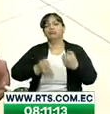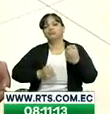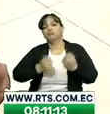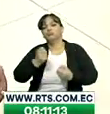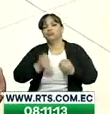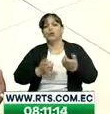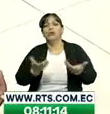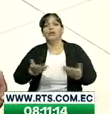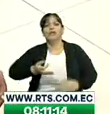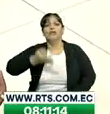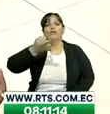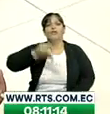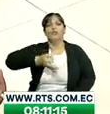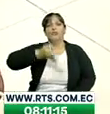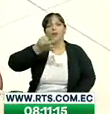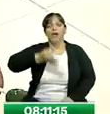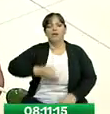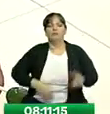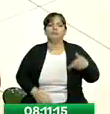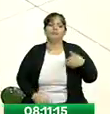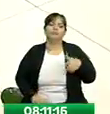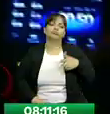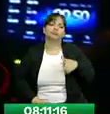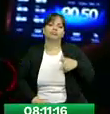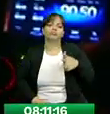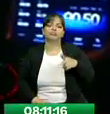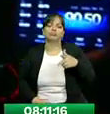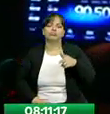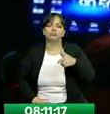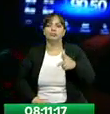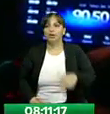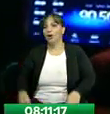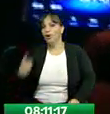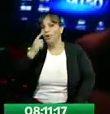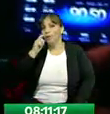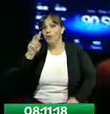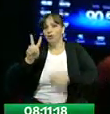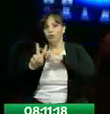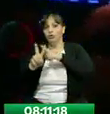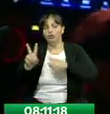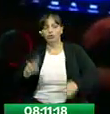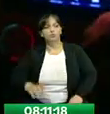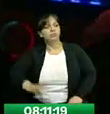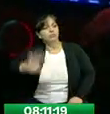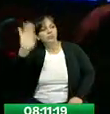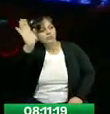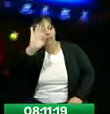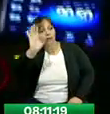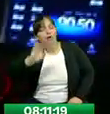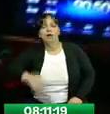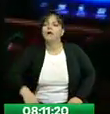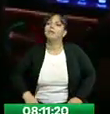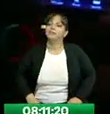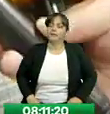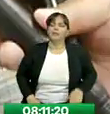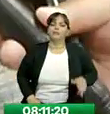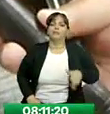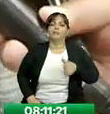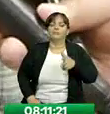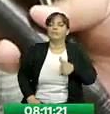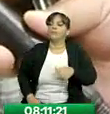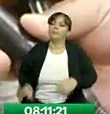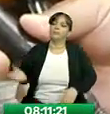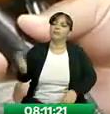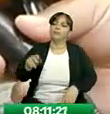el hombre señala que fue víctima de secuestro extorsivo por parte de dos hombres que fingieron ser pasajeros e